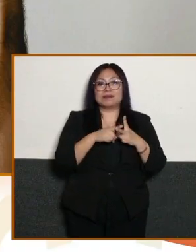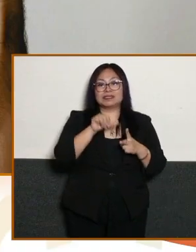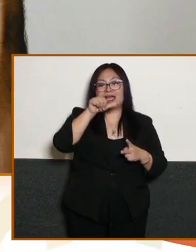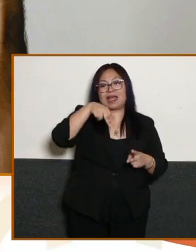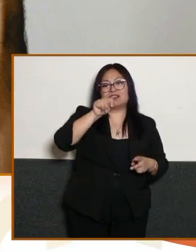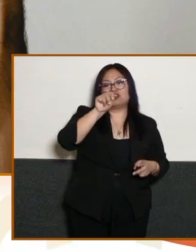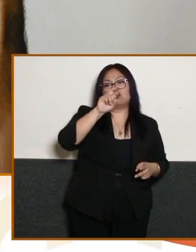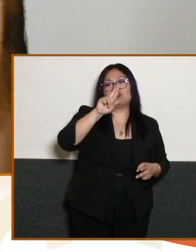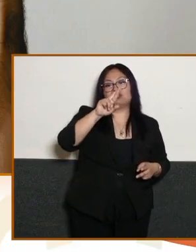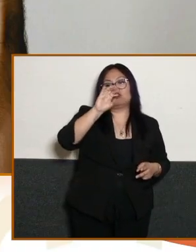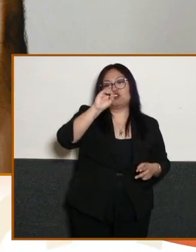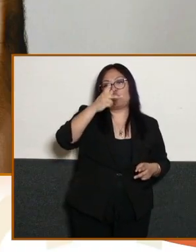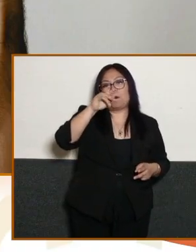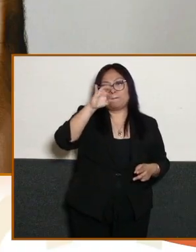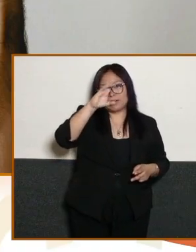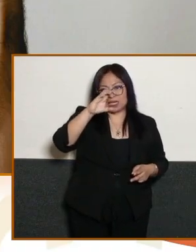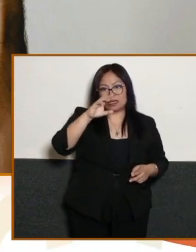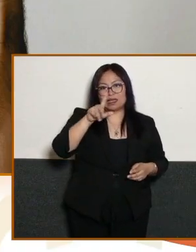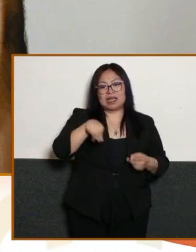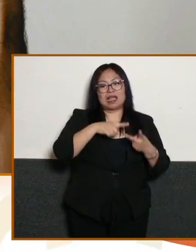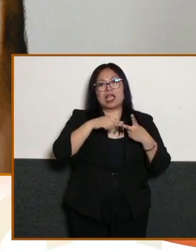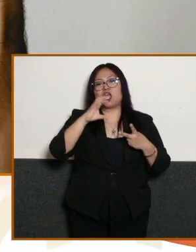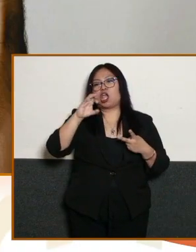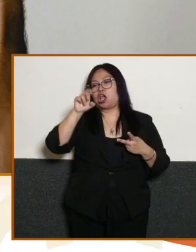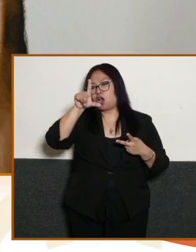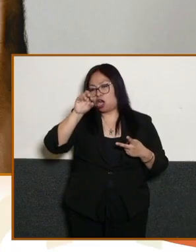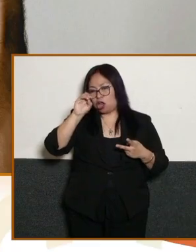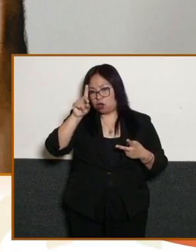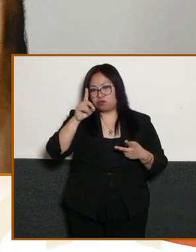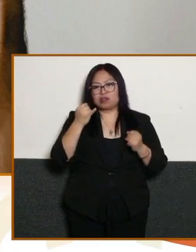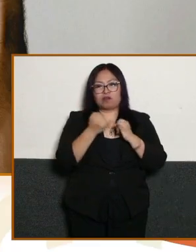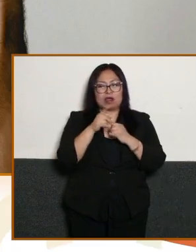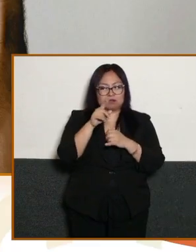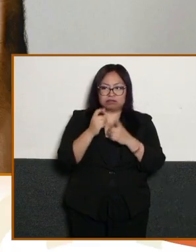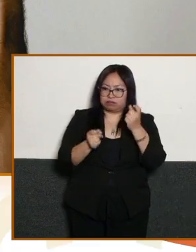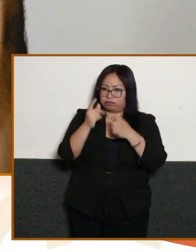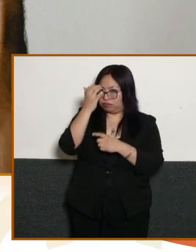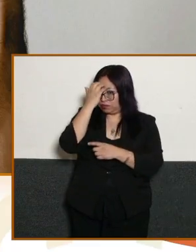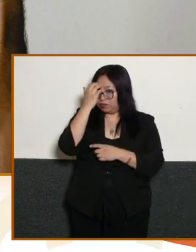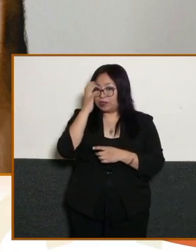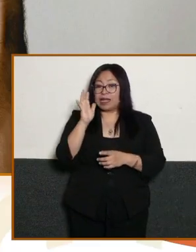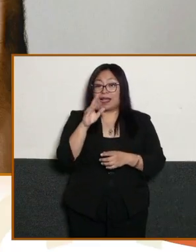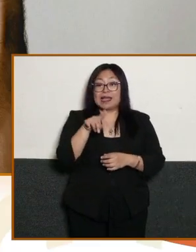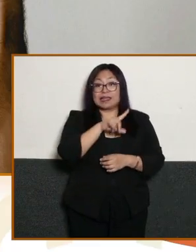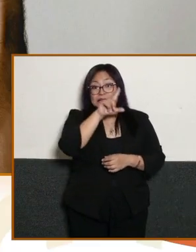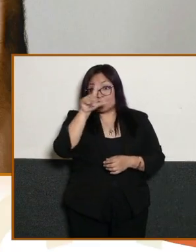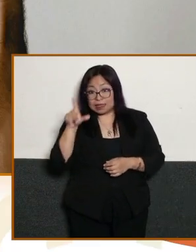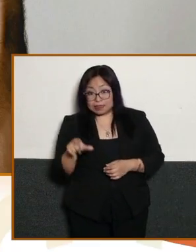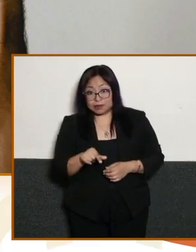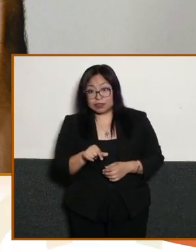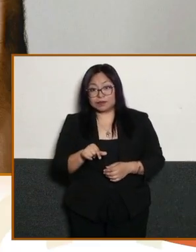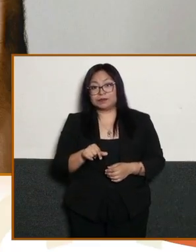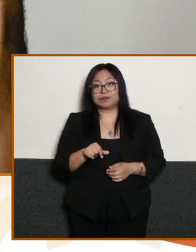Anthropic está haciendo Claude, que les sonará. Y después vienen, China viene con